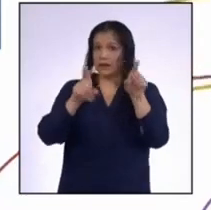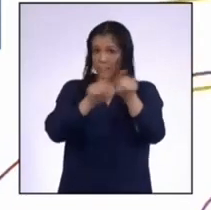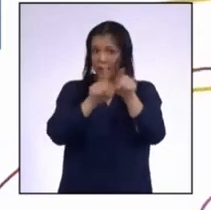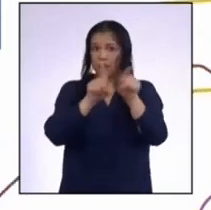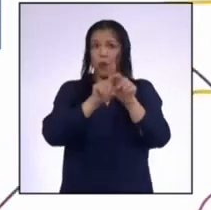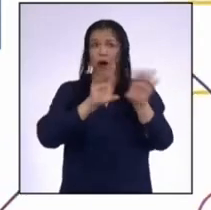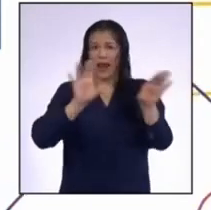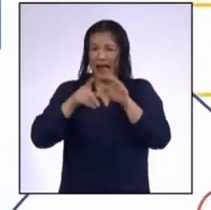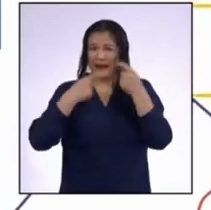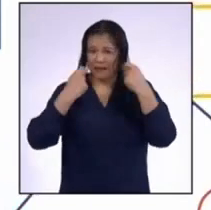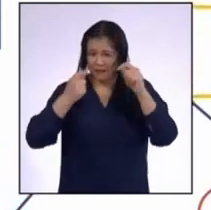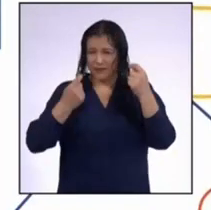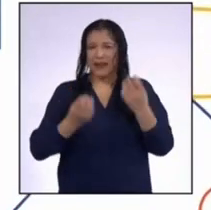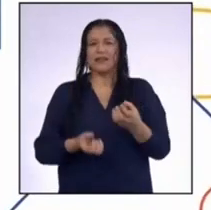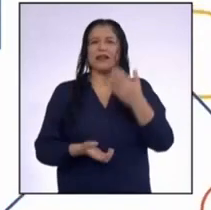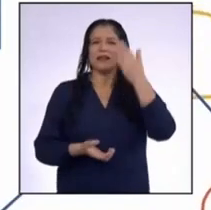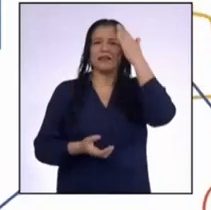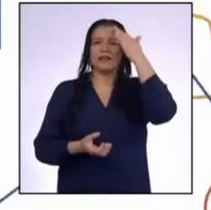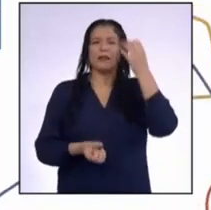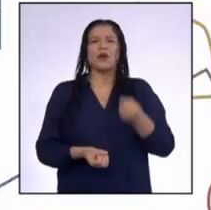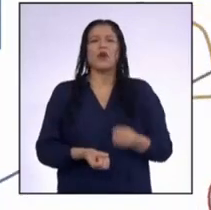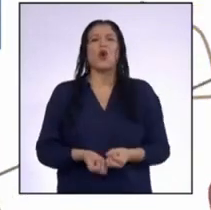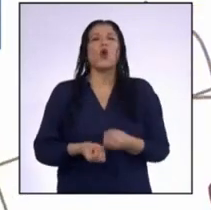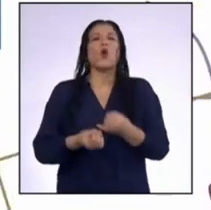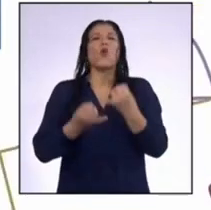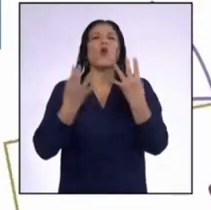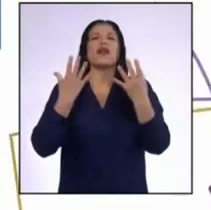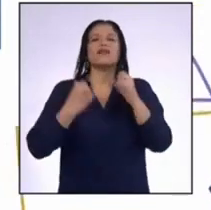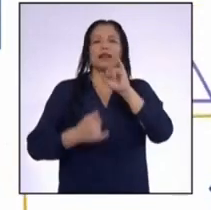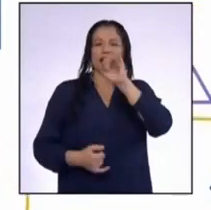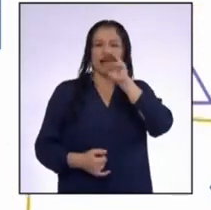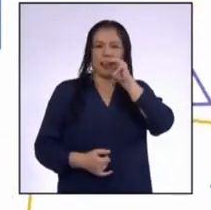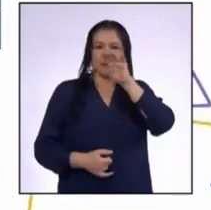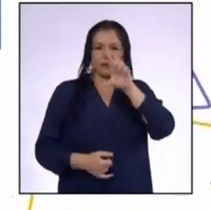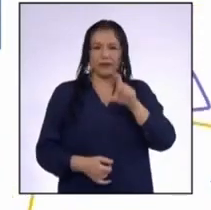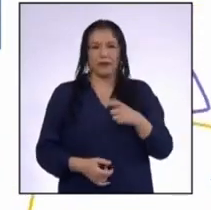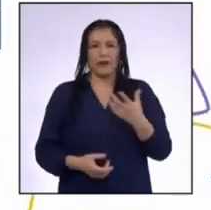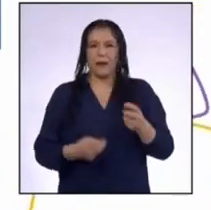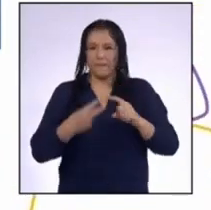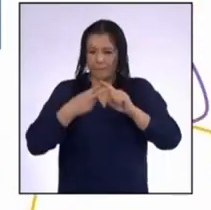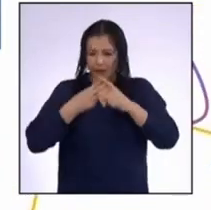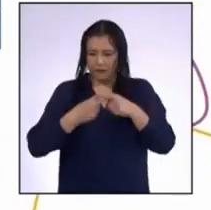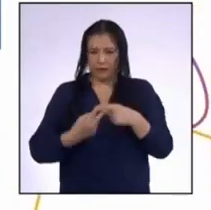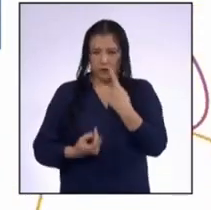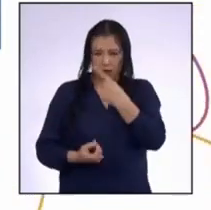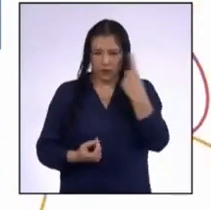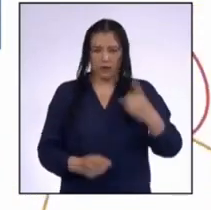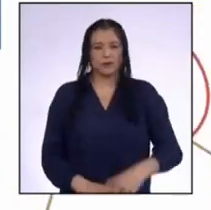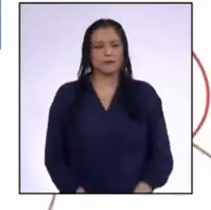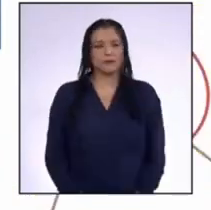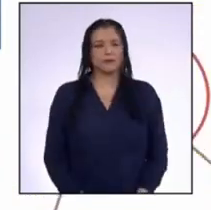también intenten calcular el IMC de los tres. ¡Empecemos!